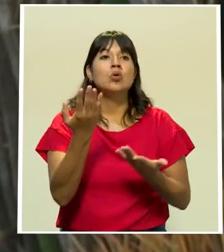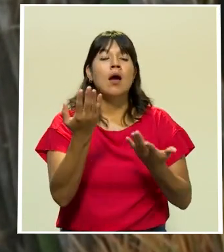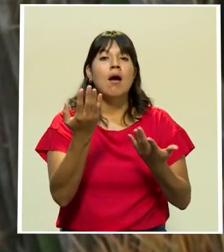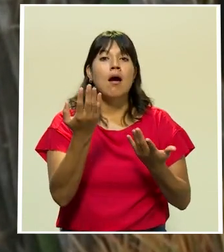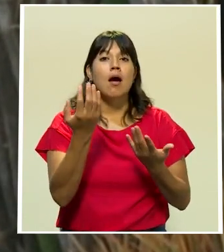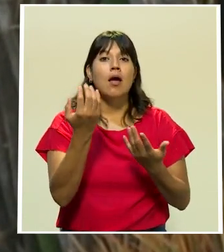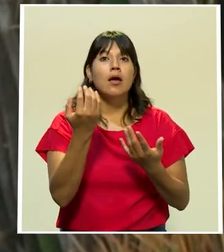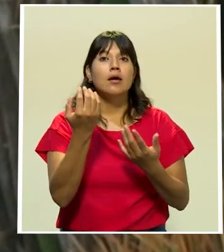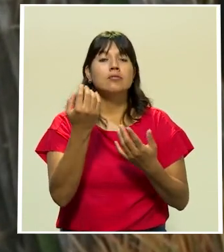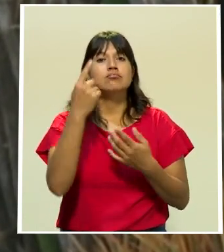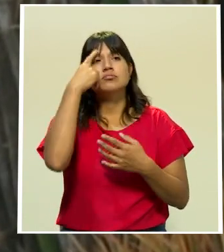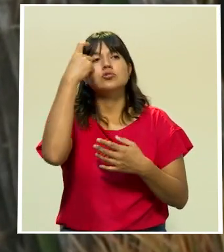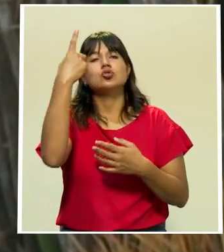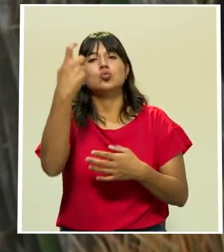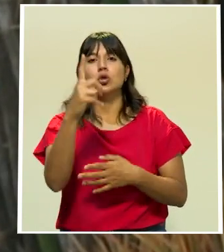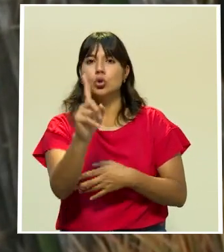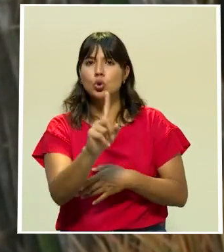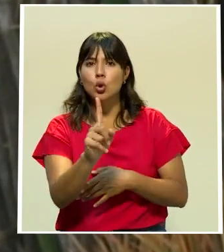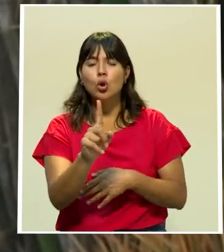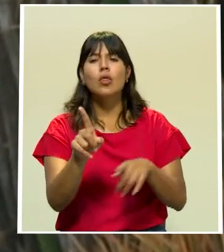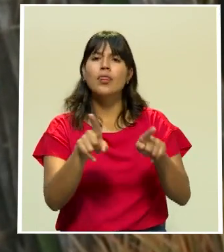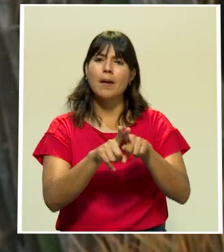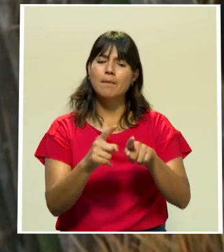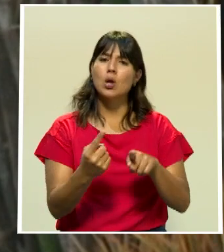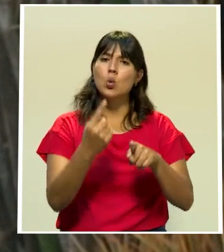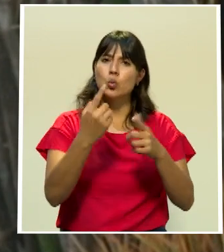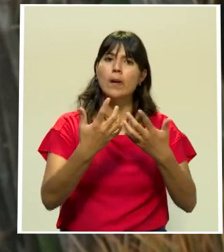que es simplemente también una empresa